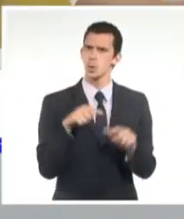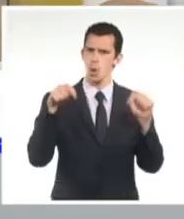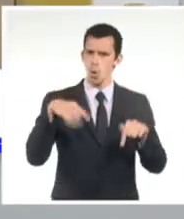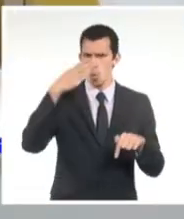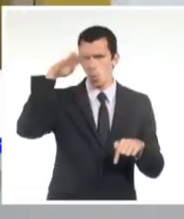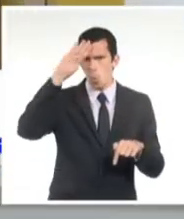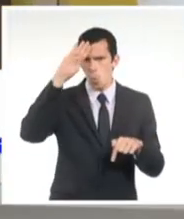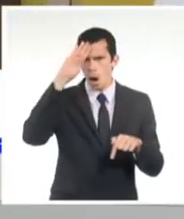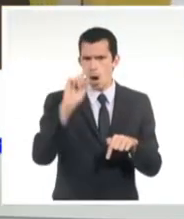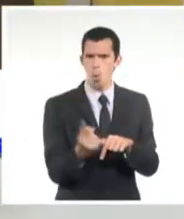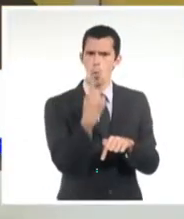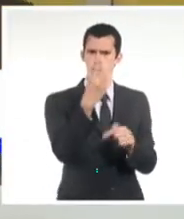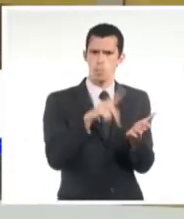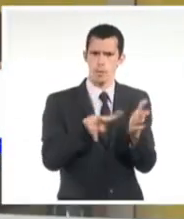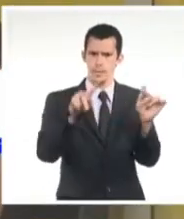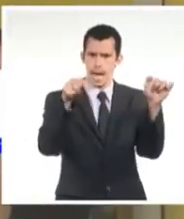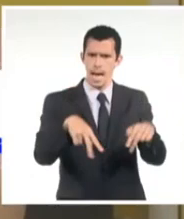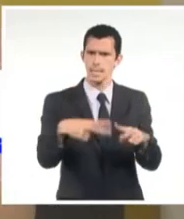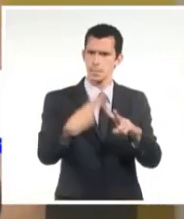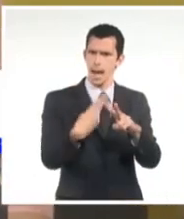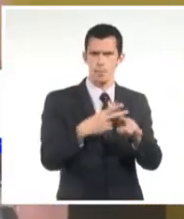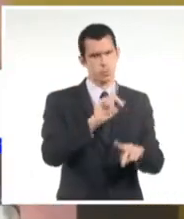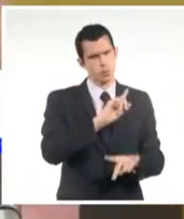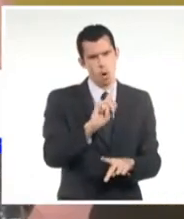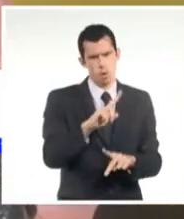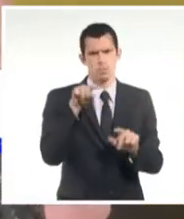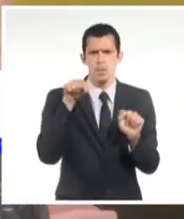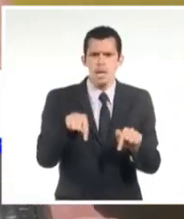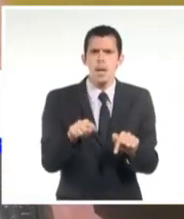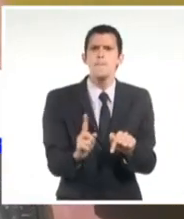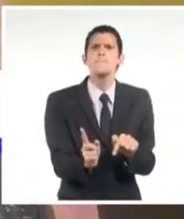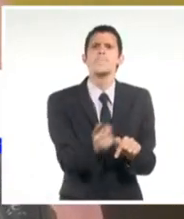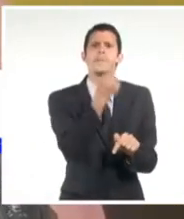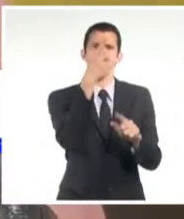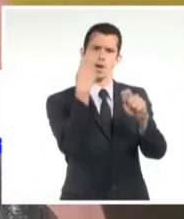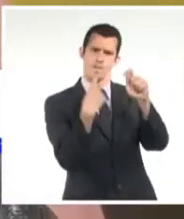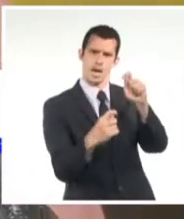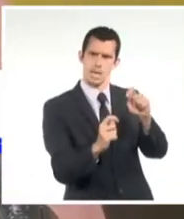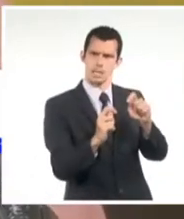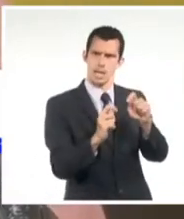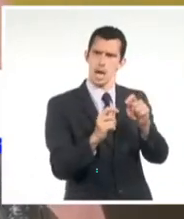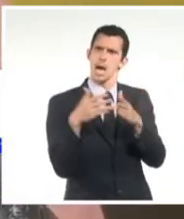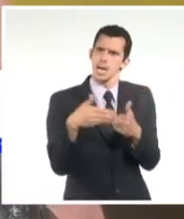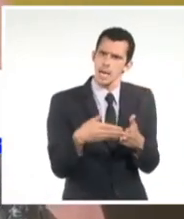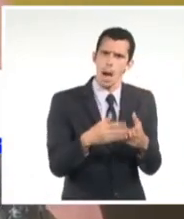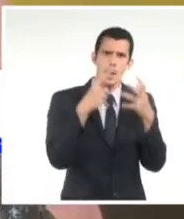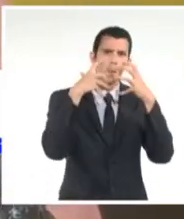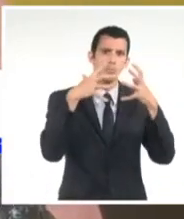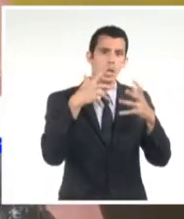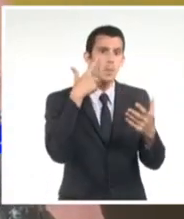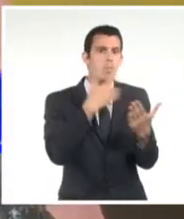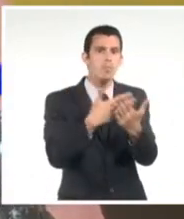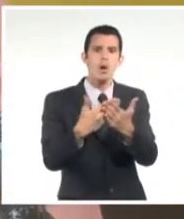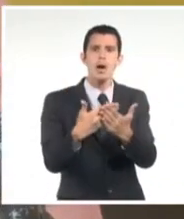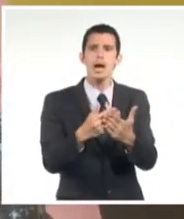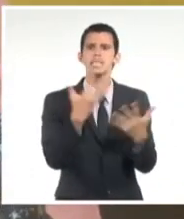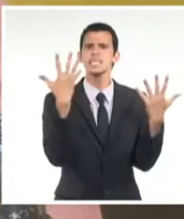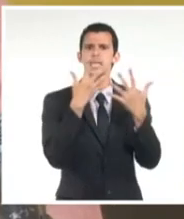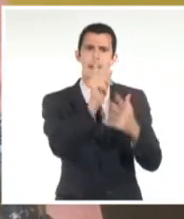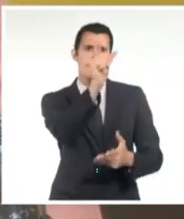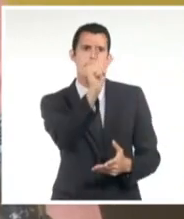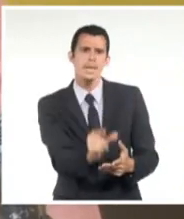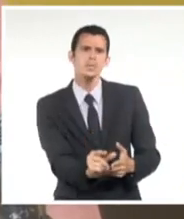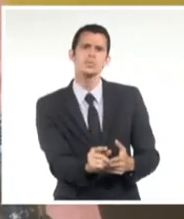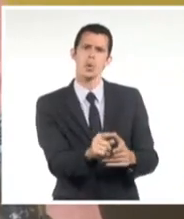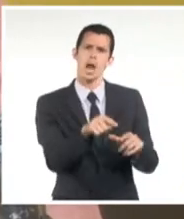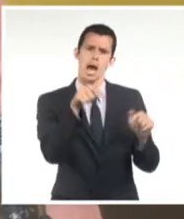Bayamo las primeras farmacias donde se va a vender el producto, porque Granma ha jugado un papel fundamental en